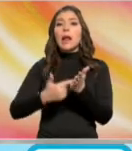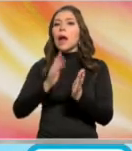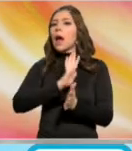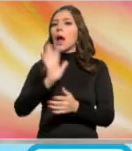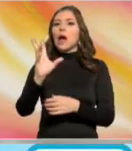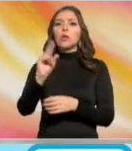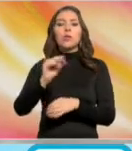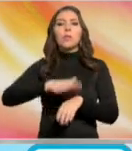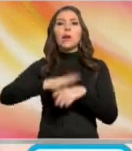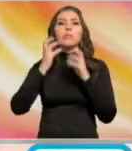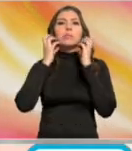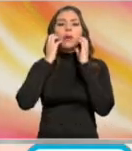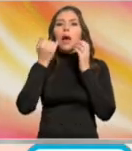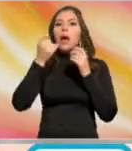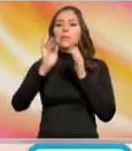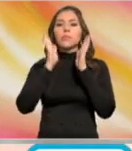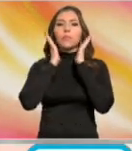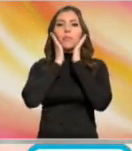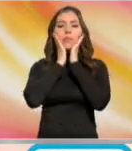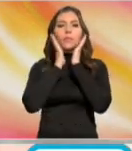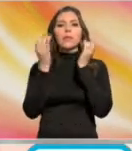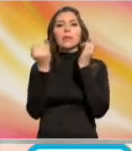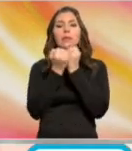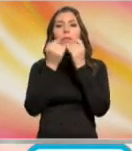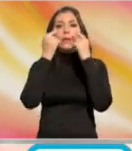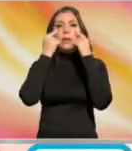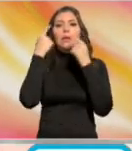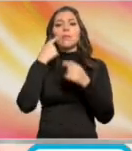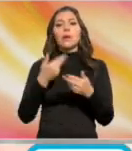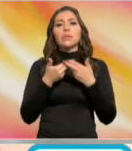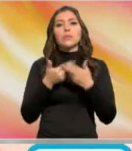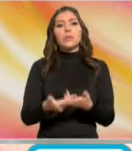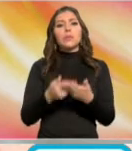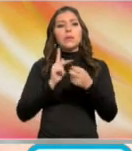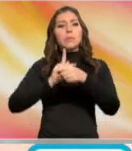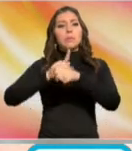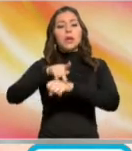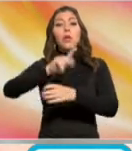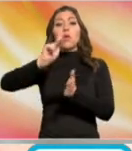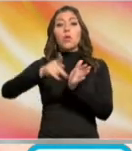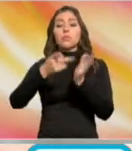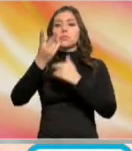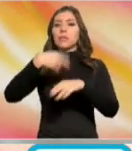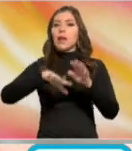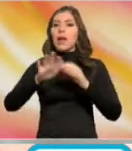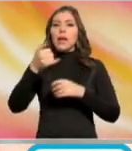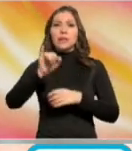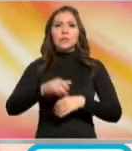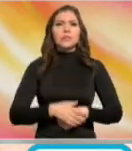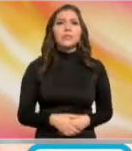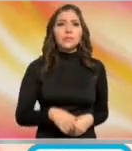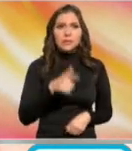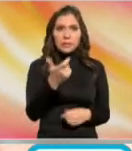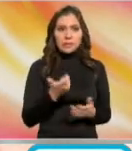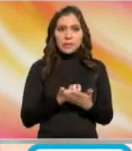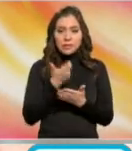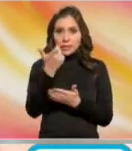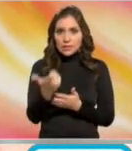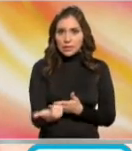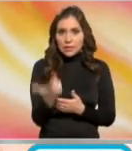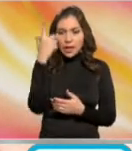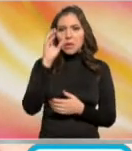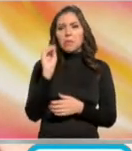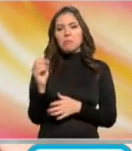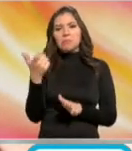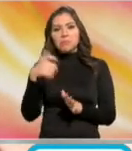ya Sí. no regresa. Y obviamente también el exceso de piel que cortamos ya no se vuelve a formar. Oye, ¿y es económico? ¿Es accesible este tipo de cirugías?